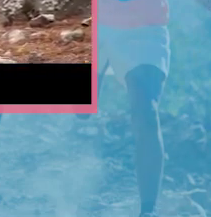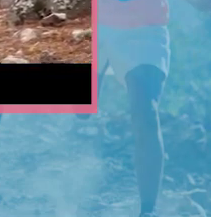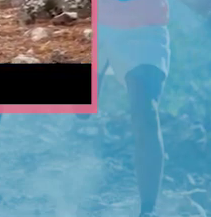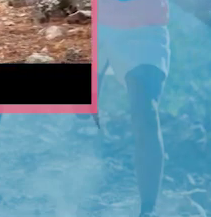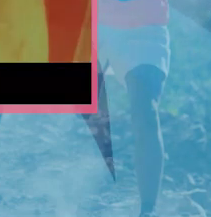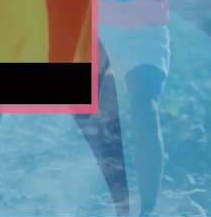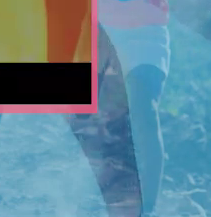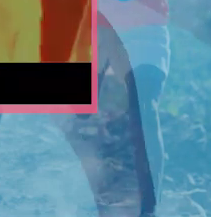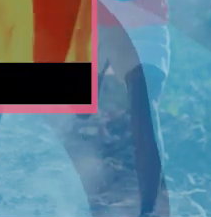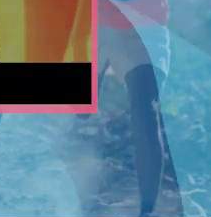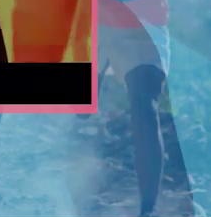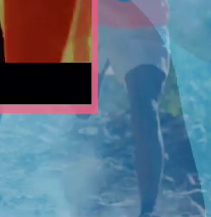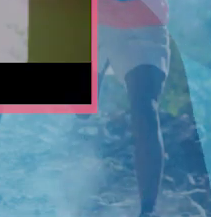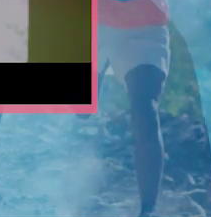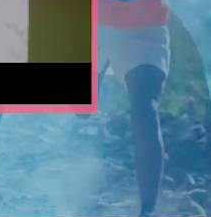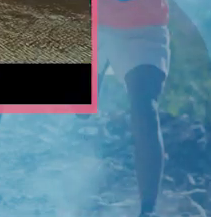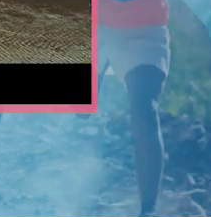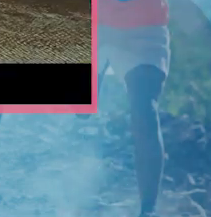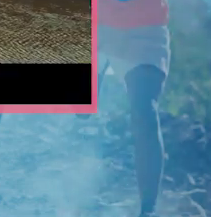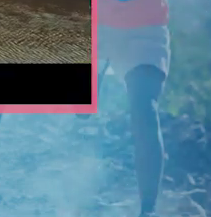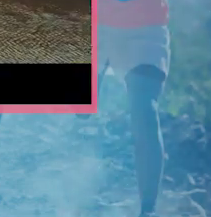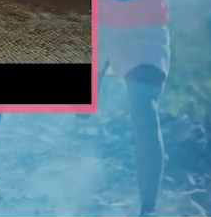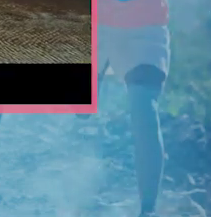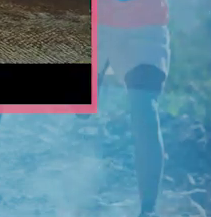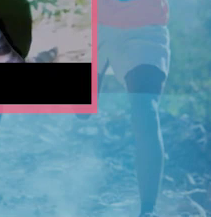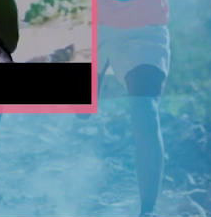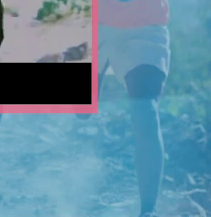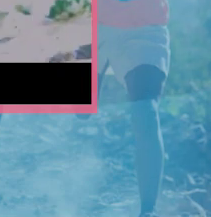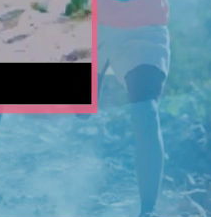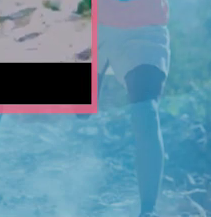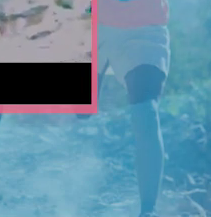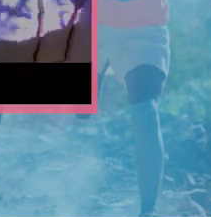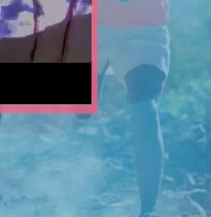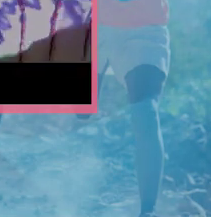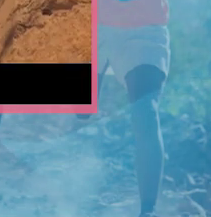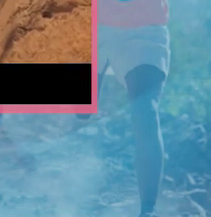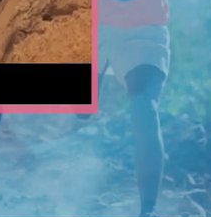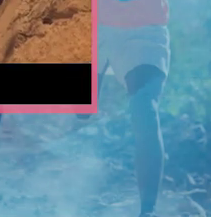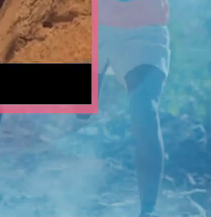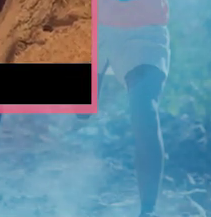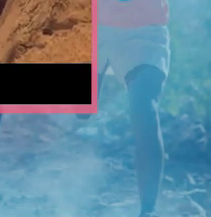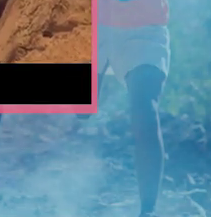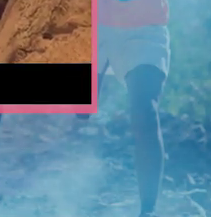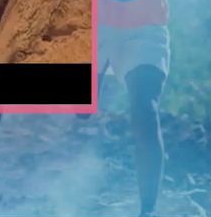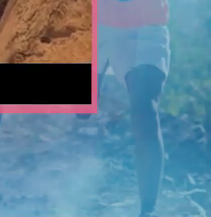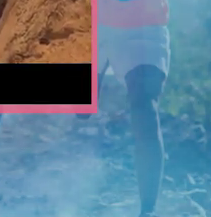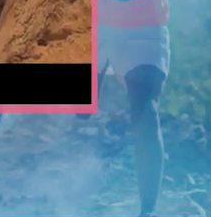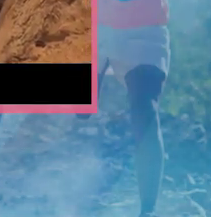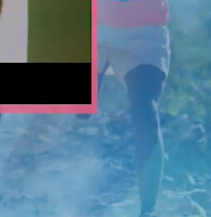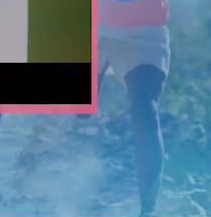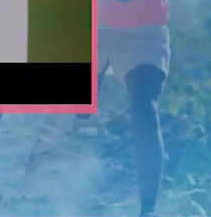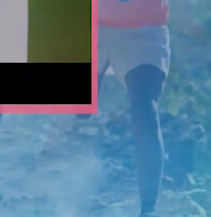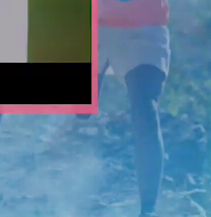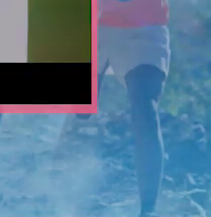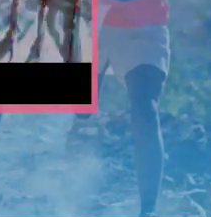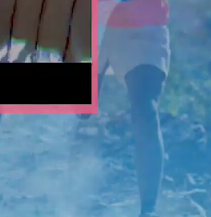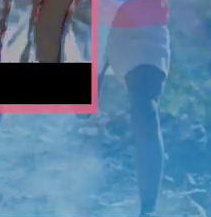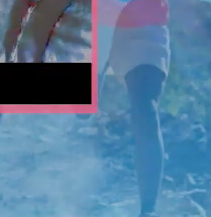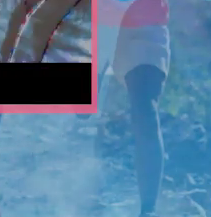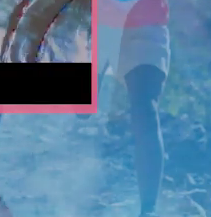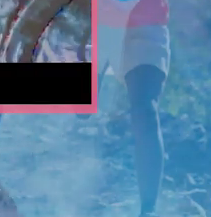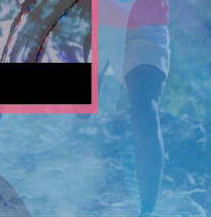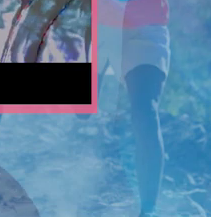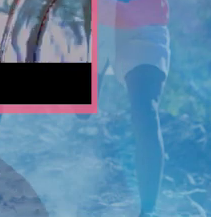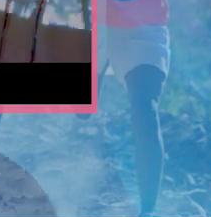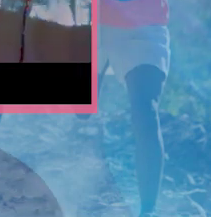Originarios del estado en mi querida madre sierra, agradecidos con la vida por crecer en estas tierras, siendo amigos de montañas, de la flora y de la fauna,